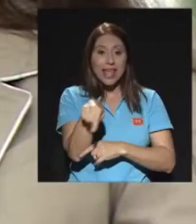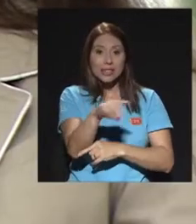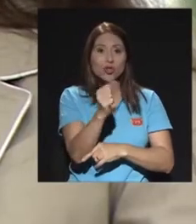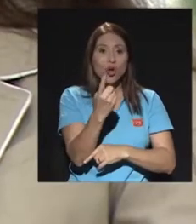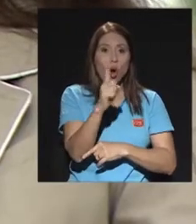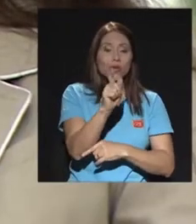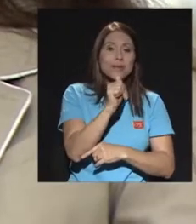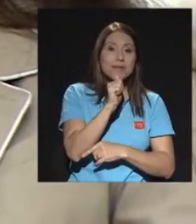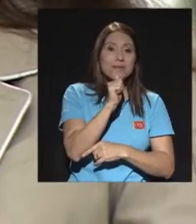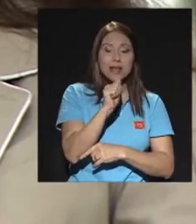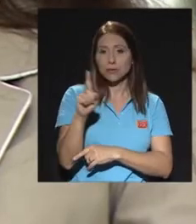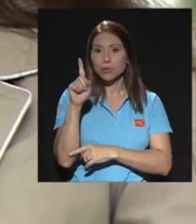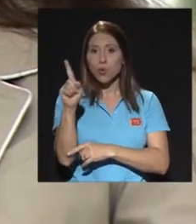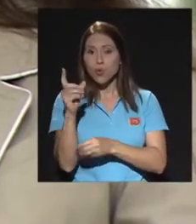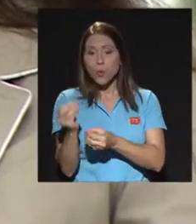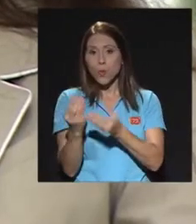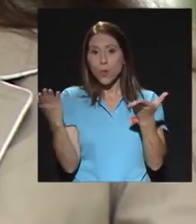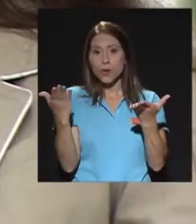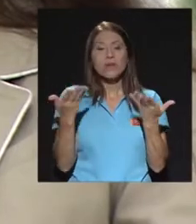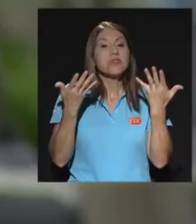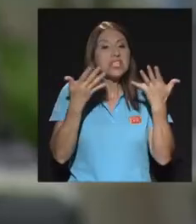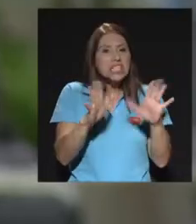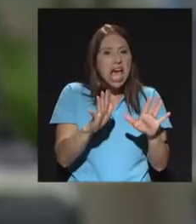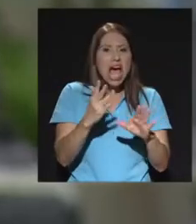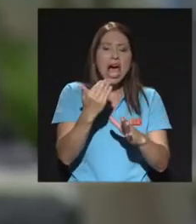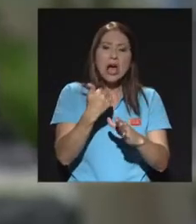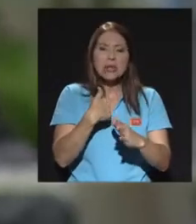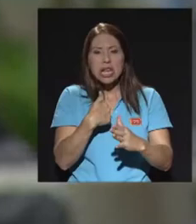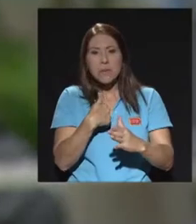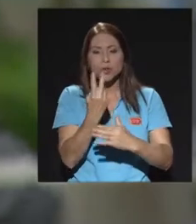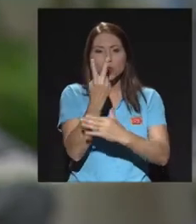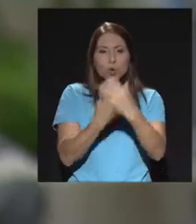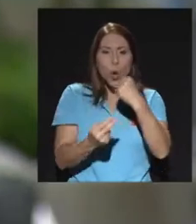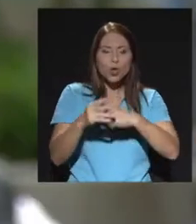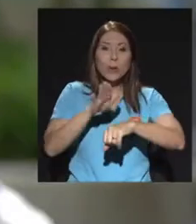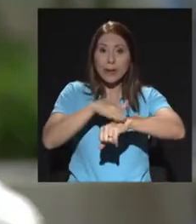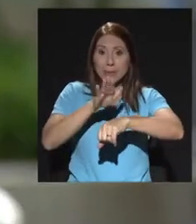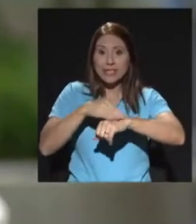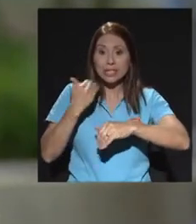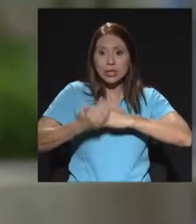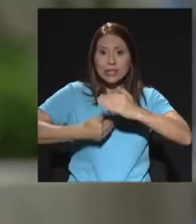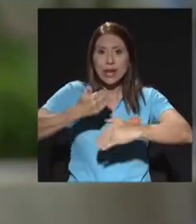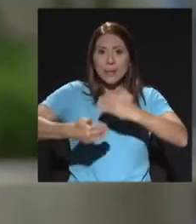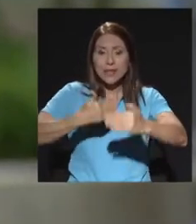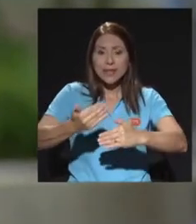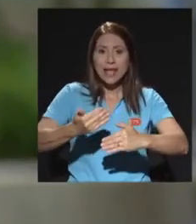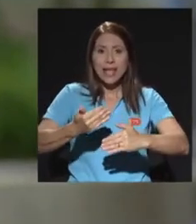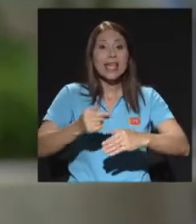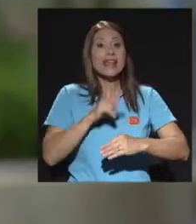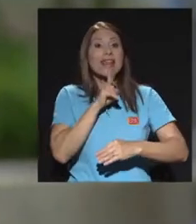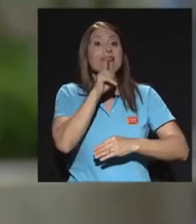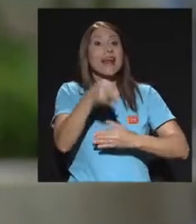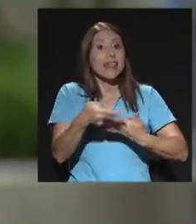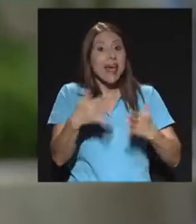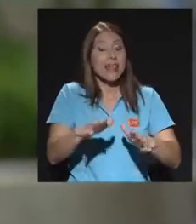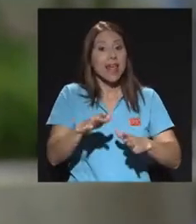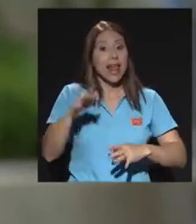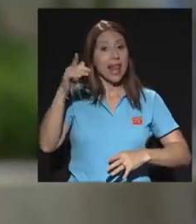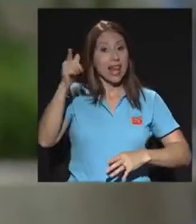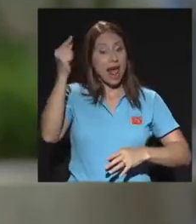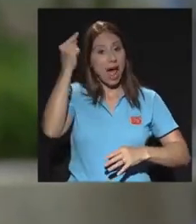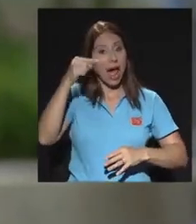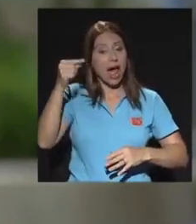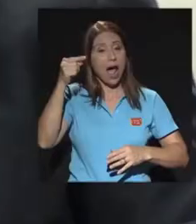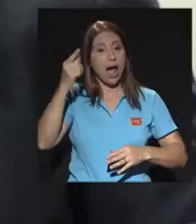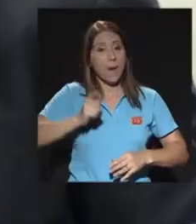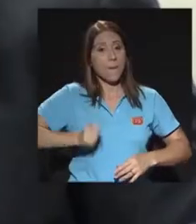Estado, ya un par de otros permisos que están en trámite, y en la realidad la Procuraduría General de la República ha sido bien